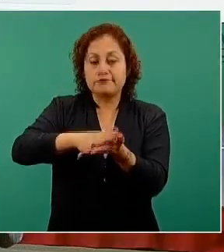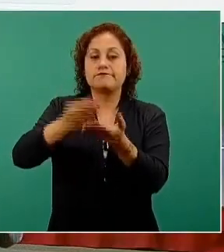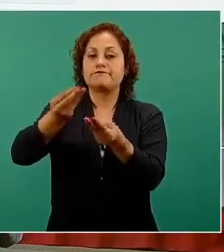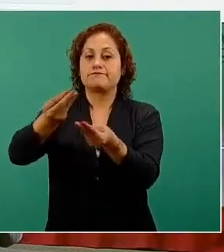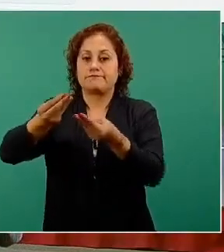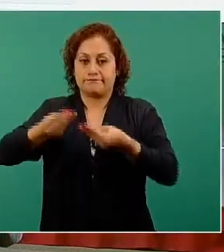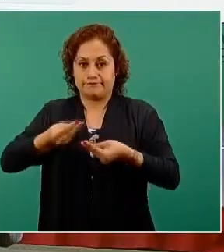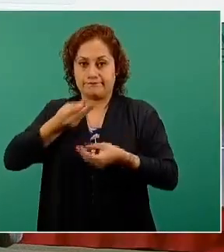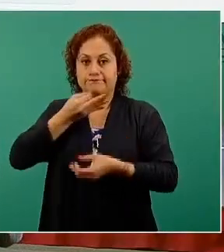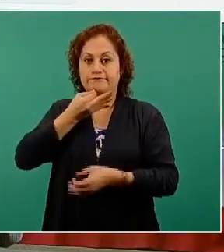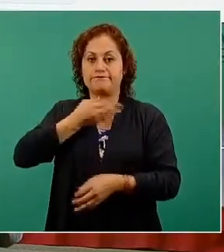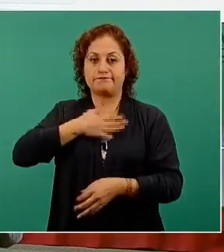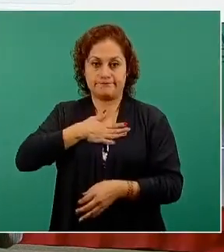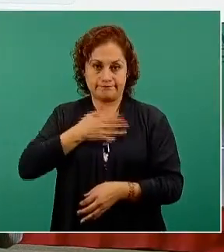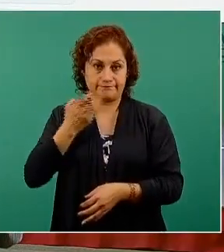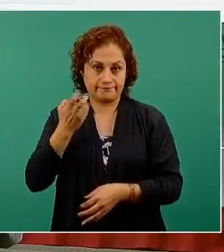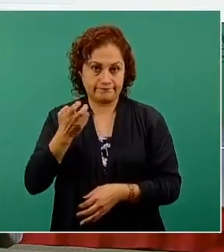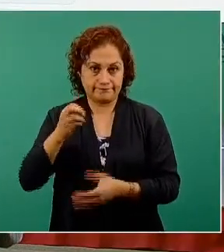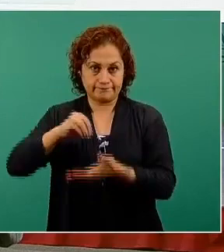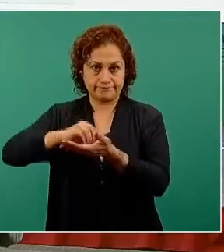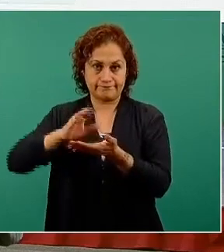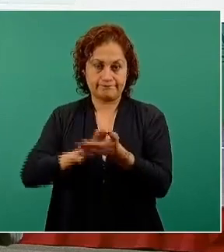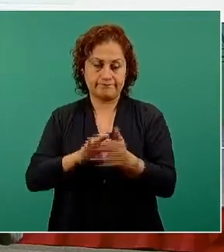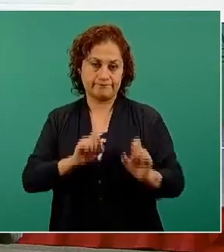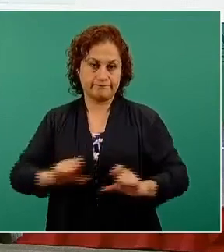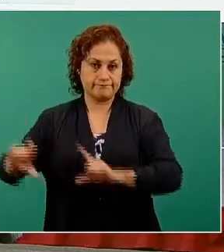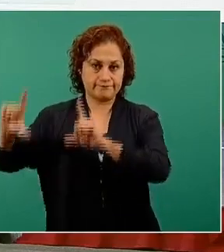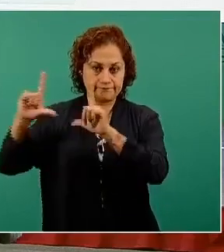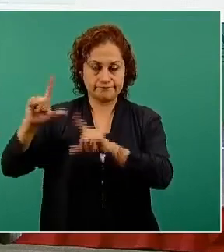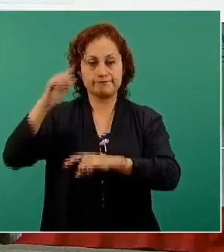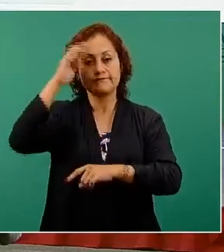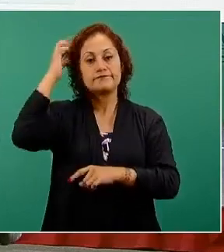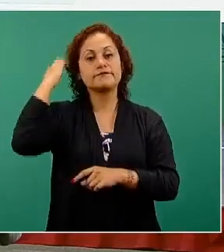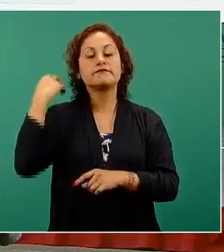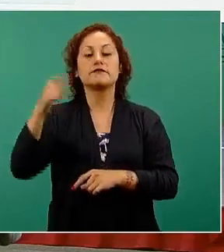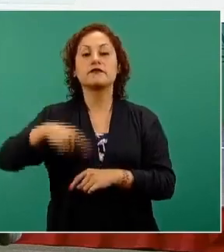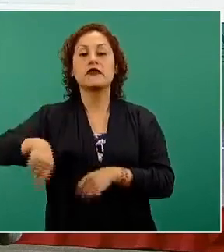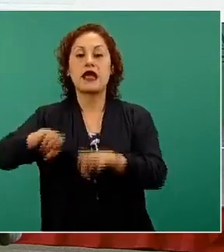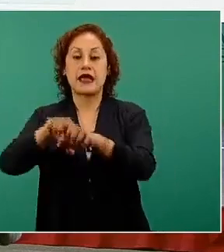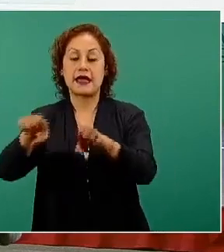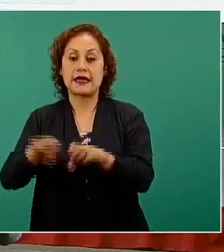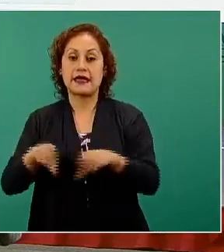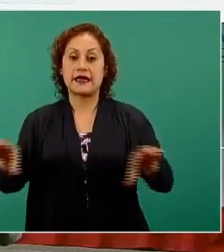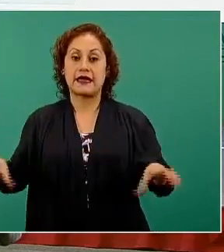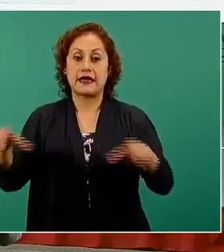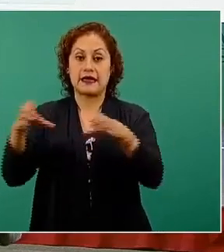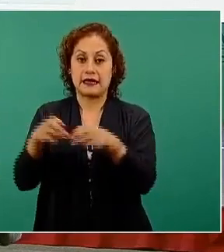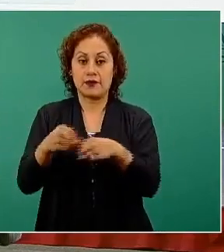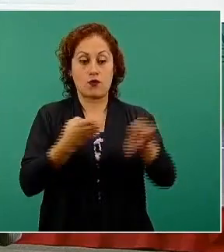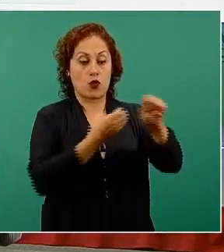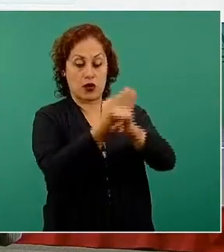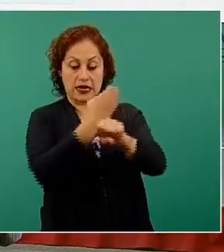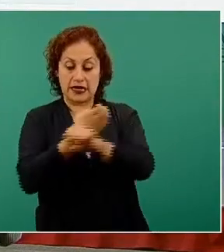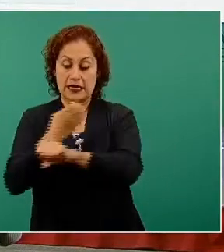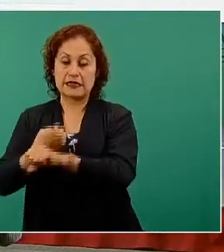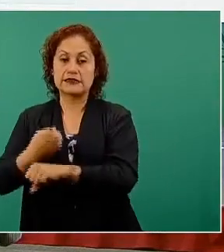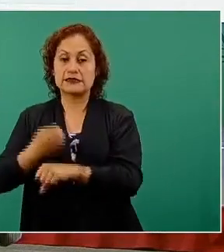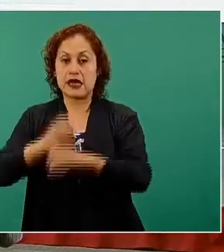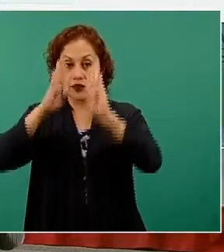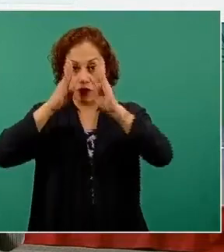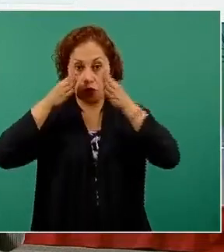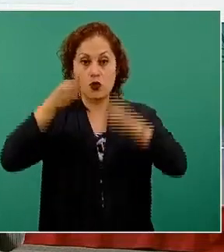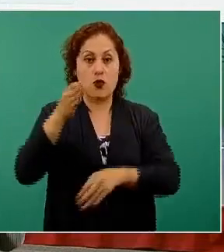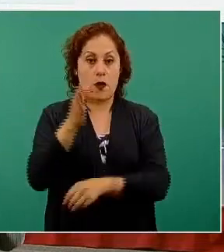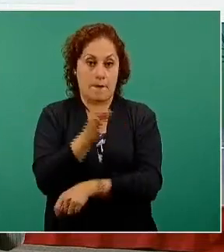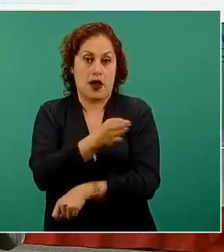equipo tanto de epidemiología como de los representantes del programa de vacunación en los estados, y se empiezan a hacer